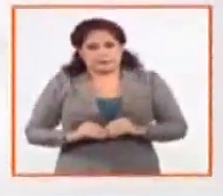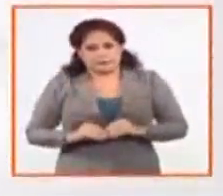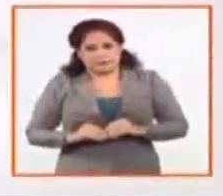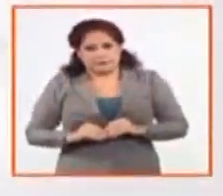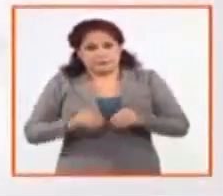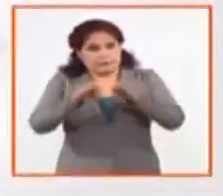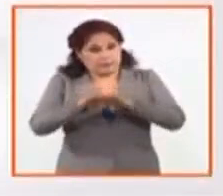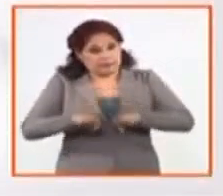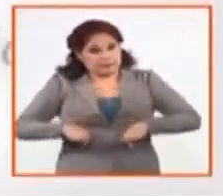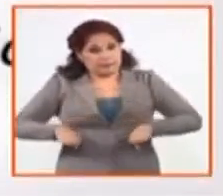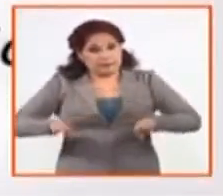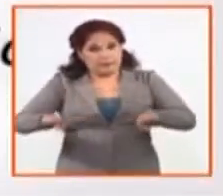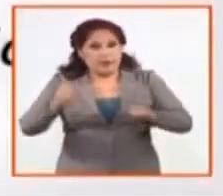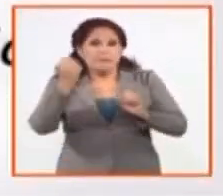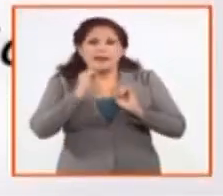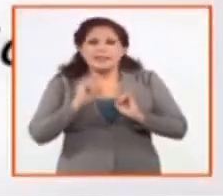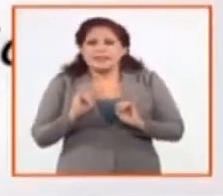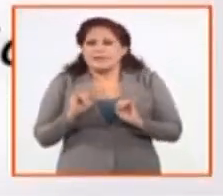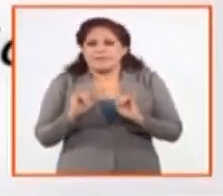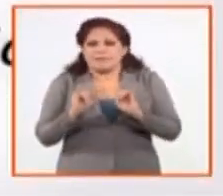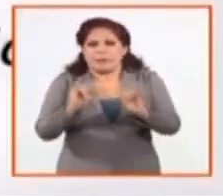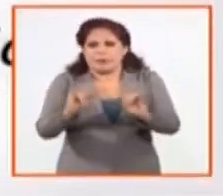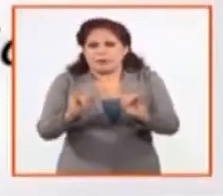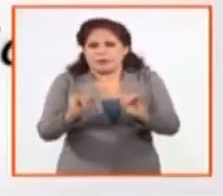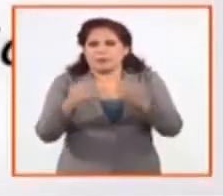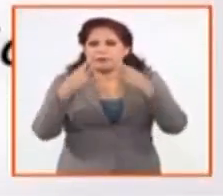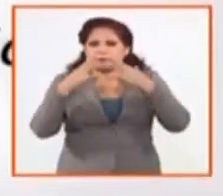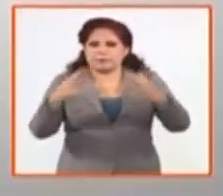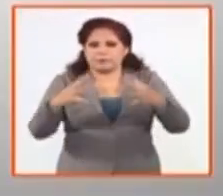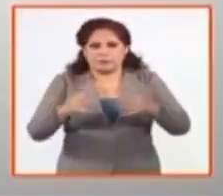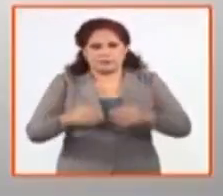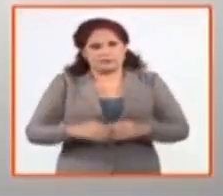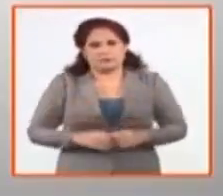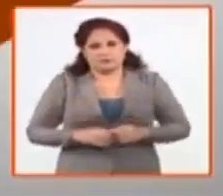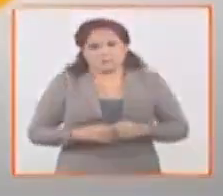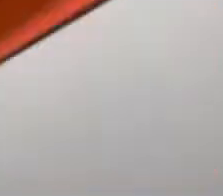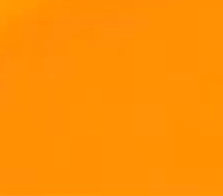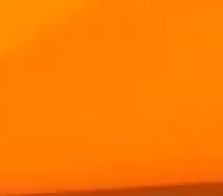Mesa Redonda, más allá de la noticia.